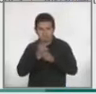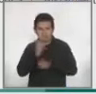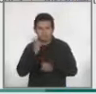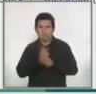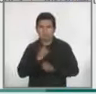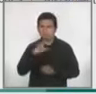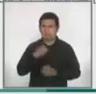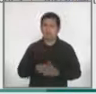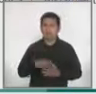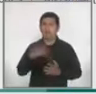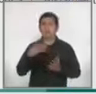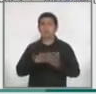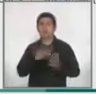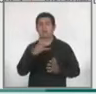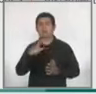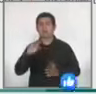y